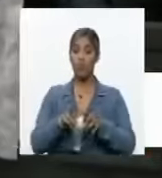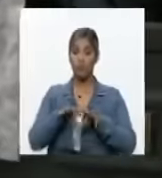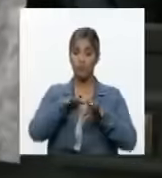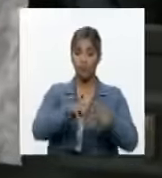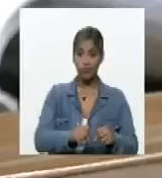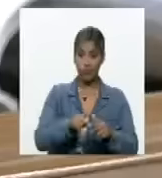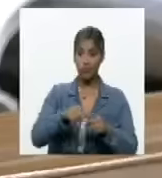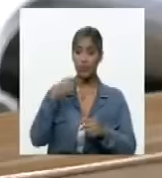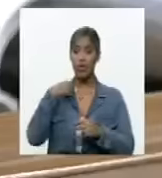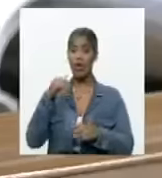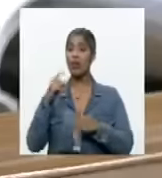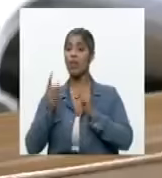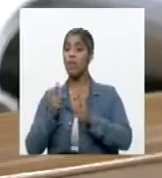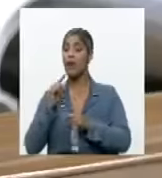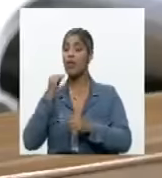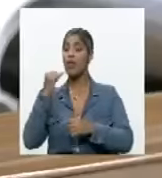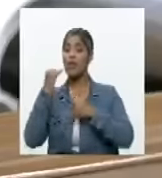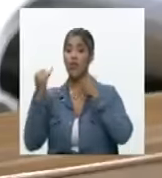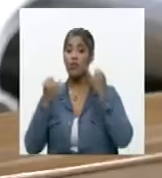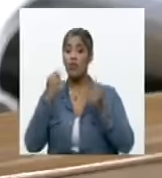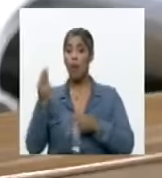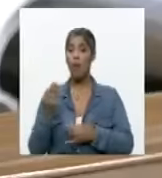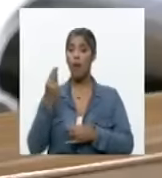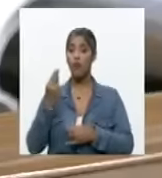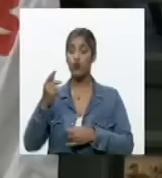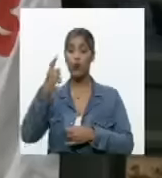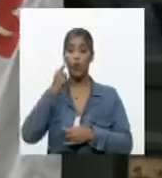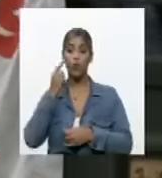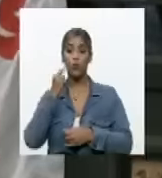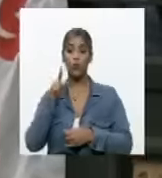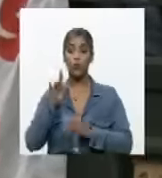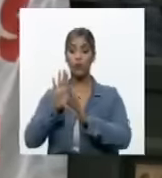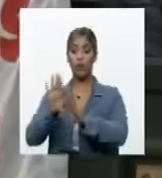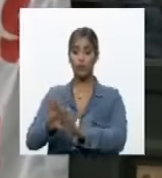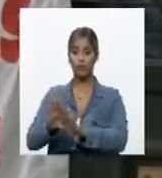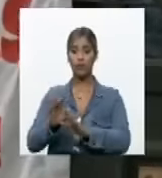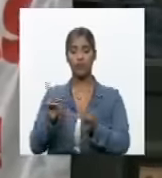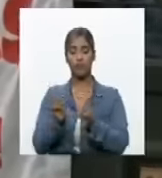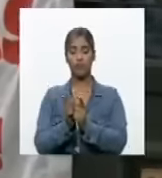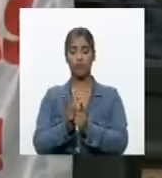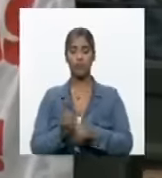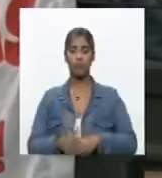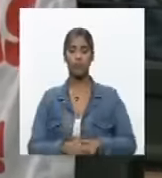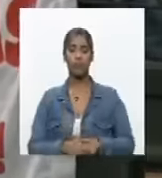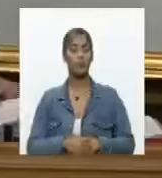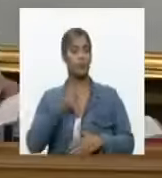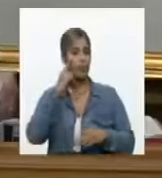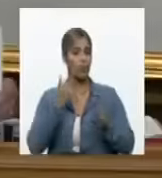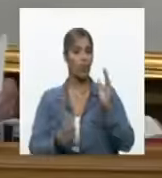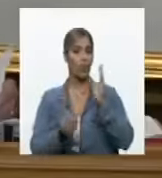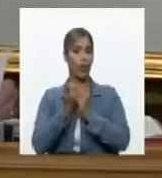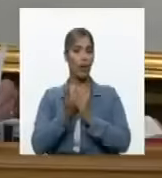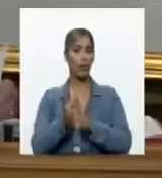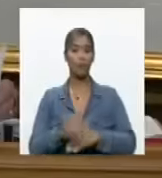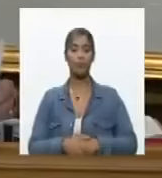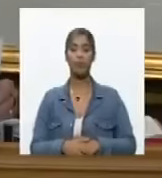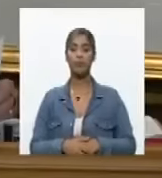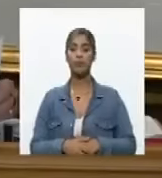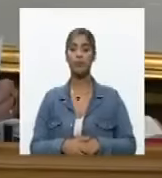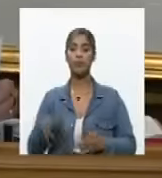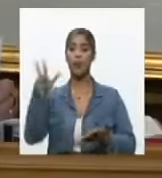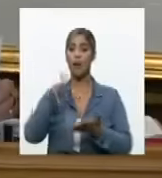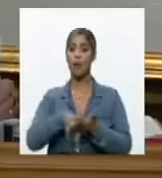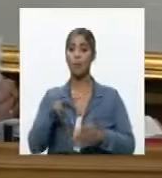cuenta sus idiomas, usos, costumbres y tradiciones. Es todo, presidente. En consideración el artículo.